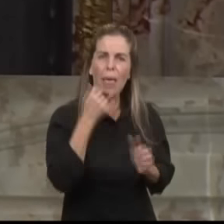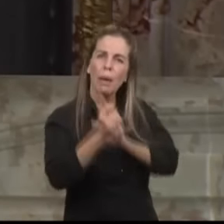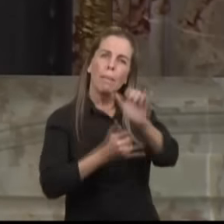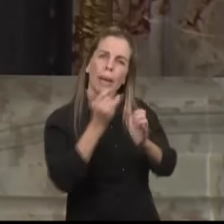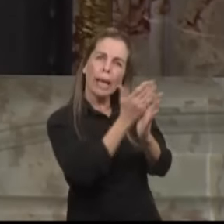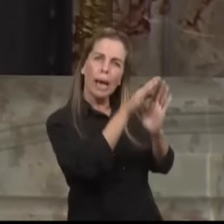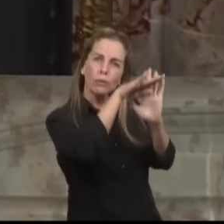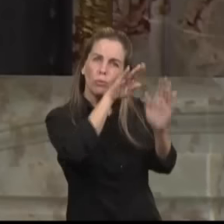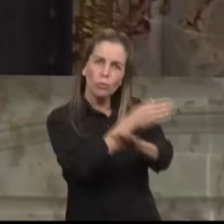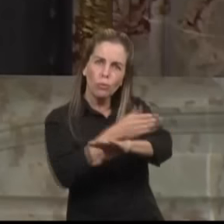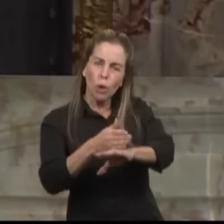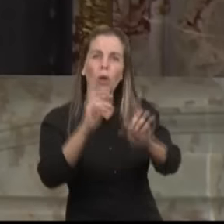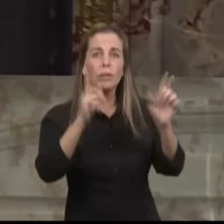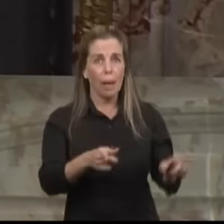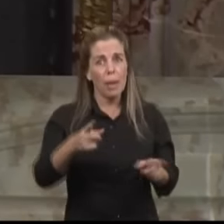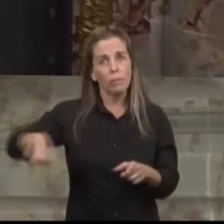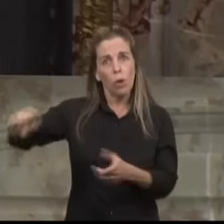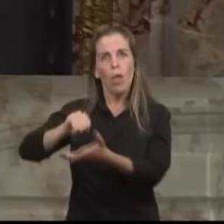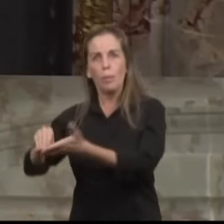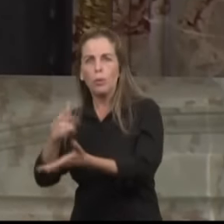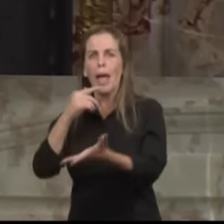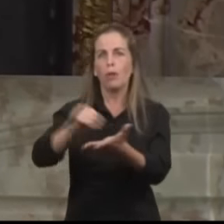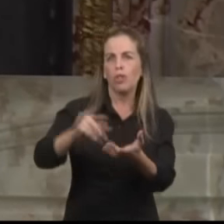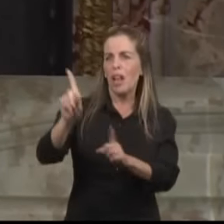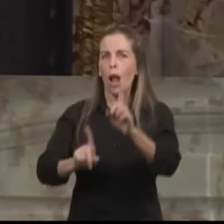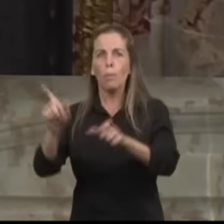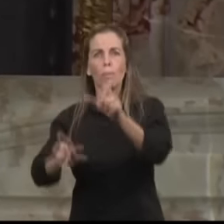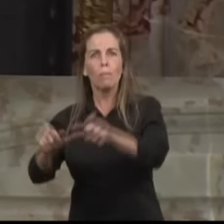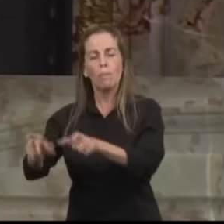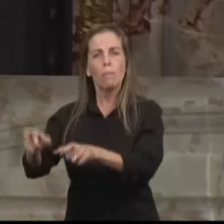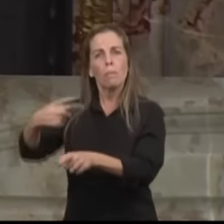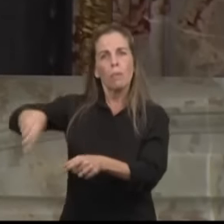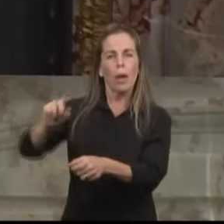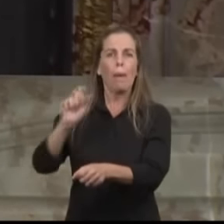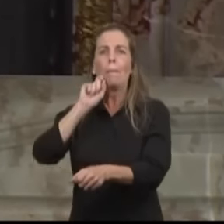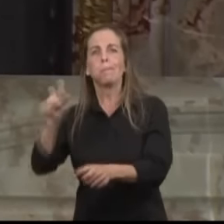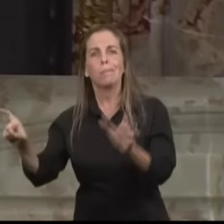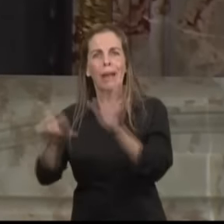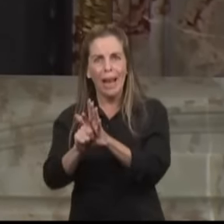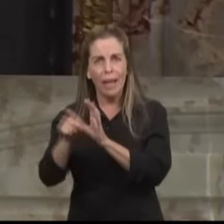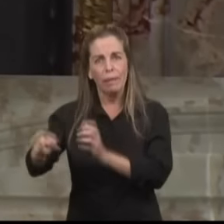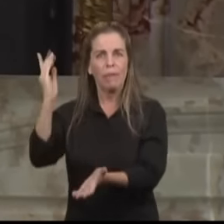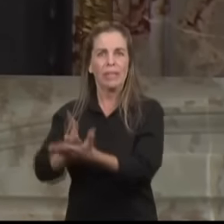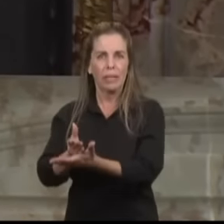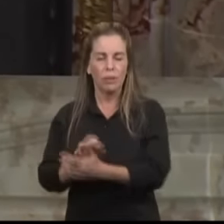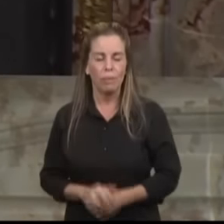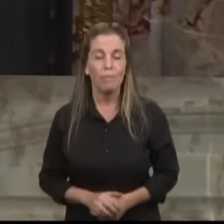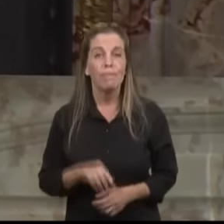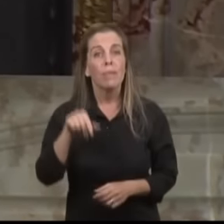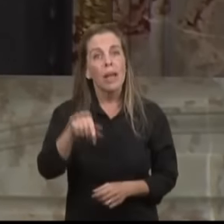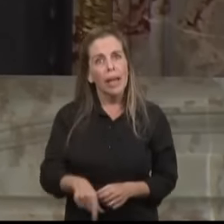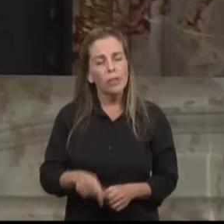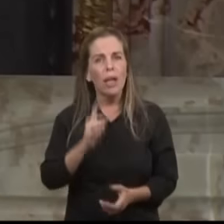una sanción penal a los legisladores y funcionarios que no cumplan con estas nuevas reglas fiscales. Estas medidas